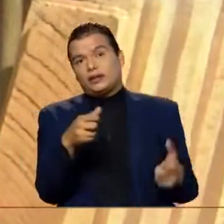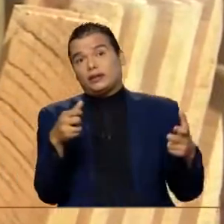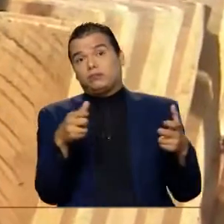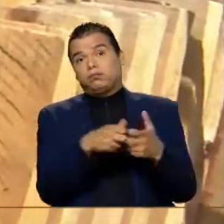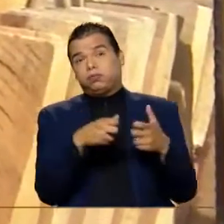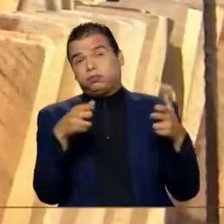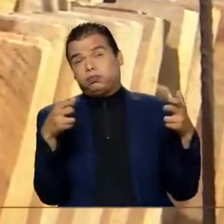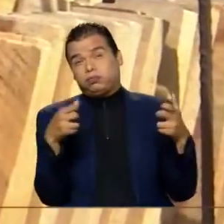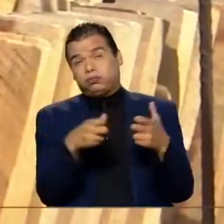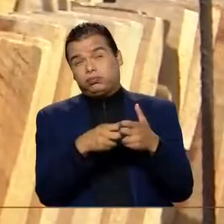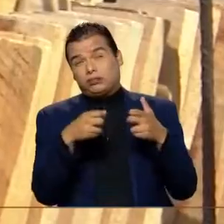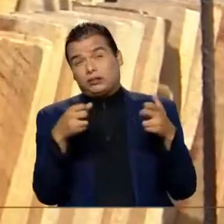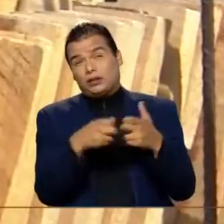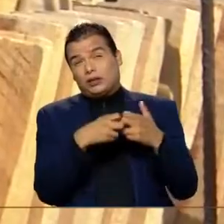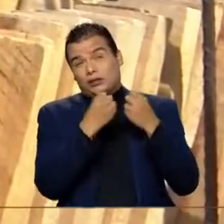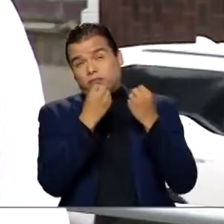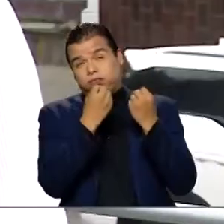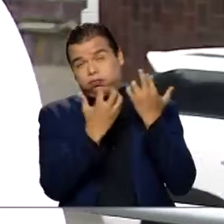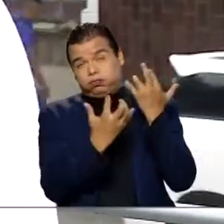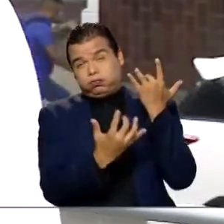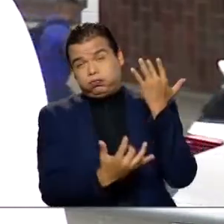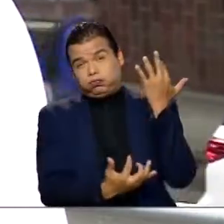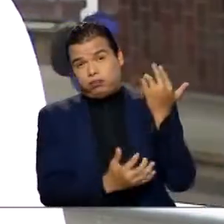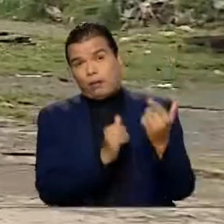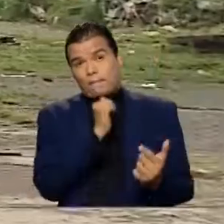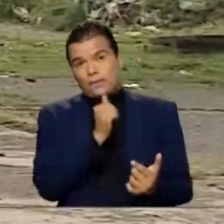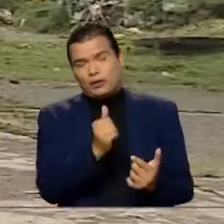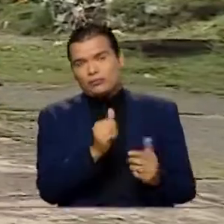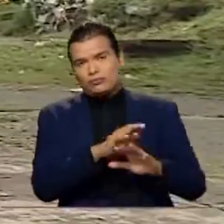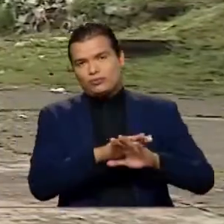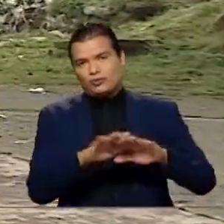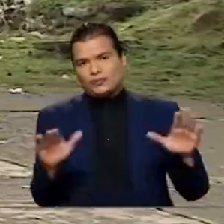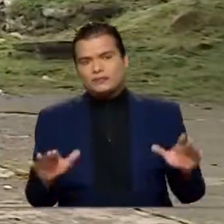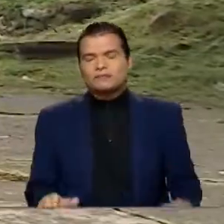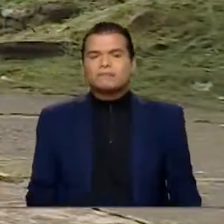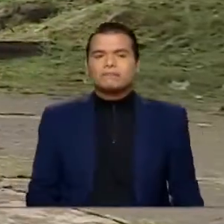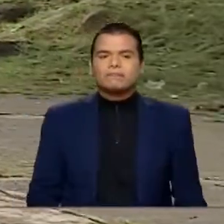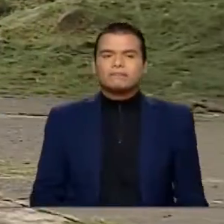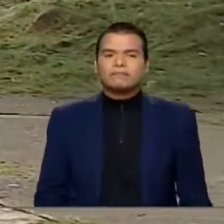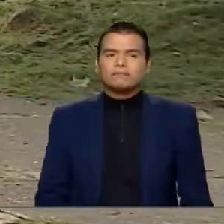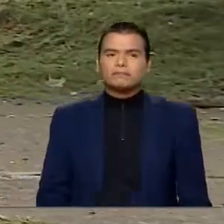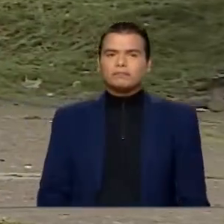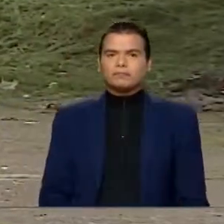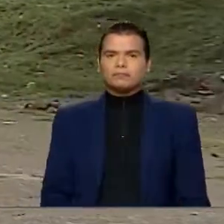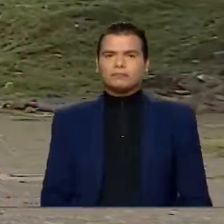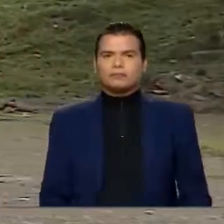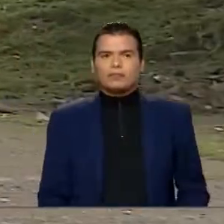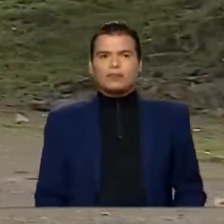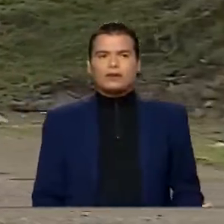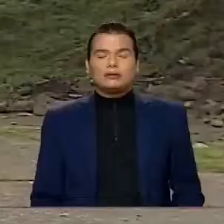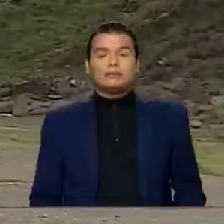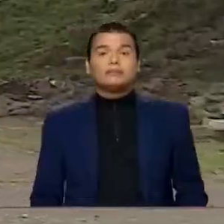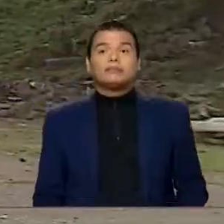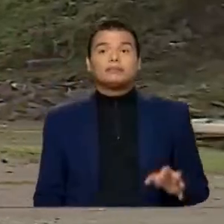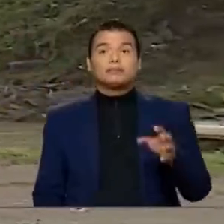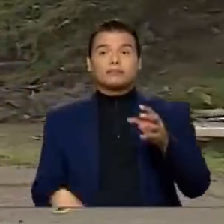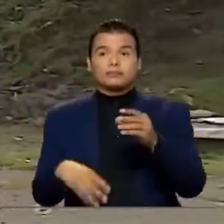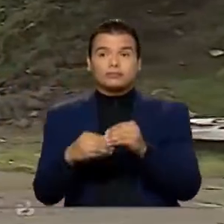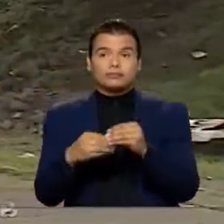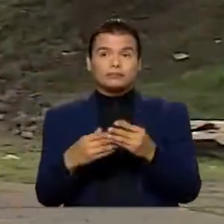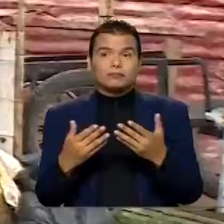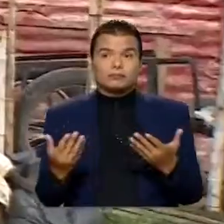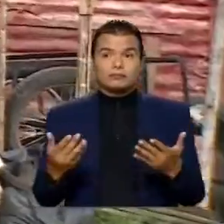conductores o que ya ese fuego genere fuego adicional. Otra de las situaciones que generan preocupación entre